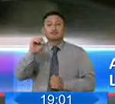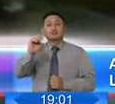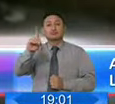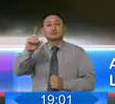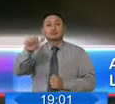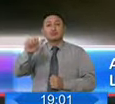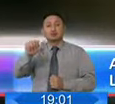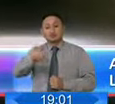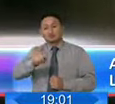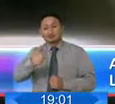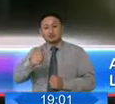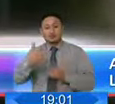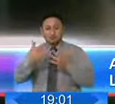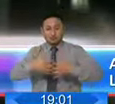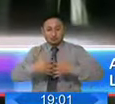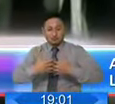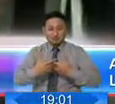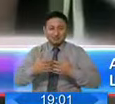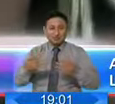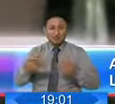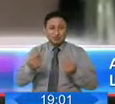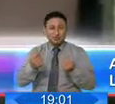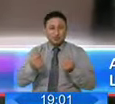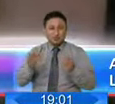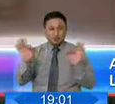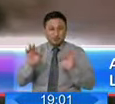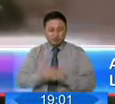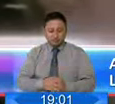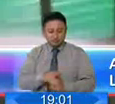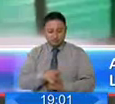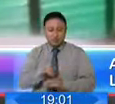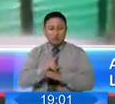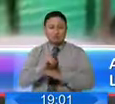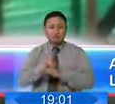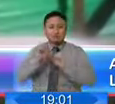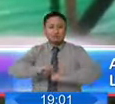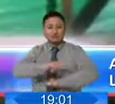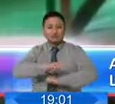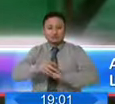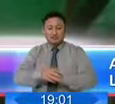entre otros insumos sólidos y líquidos, que se usaban presuntamente para